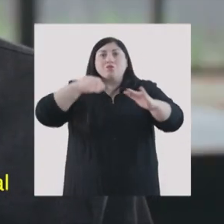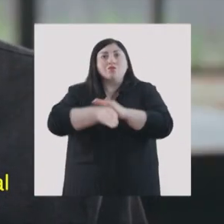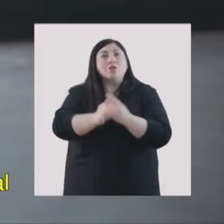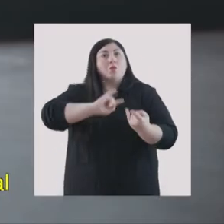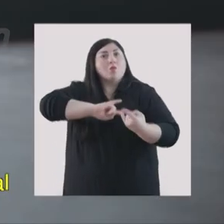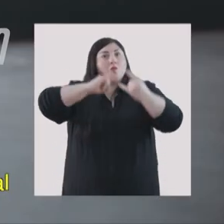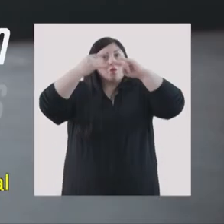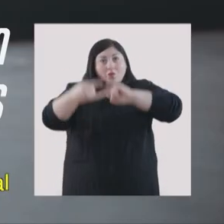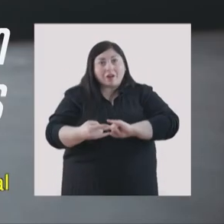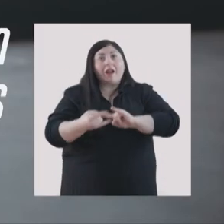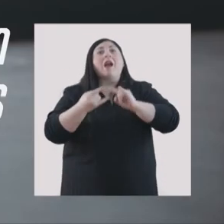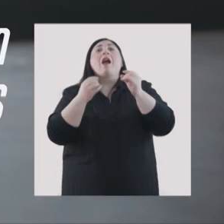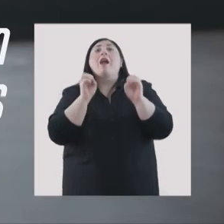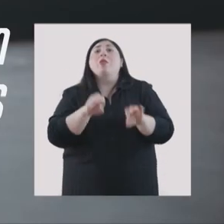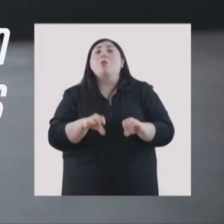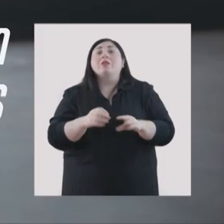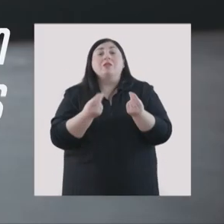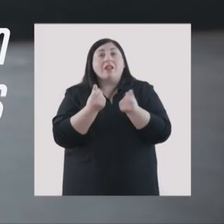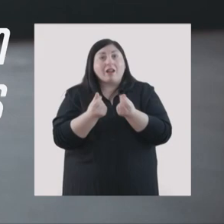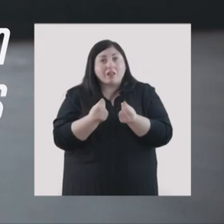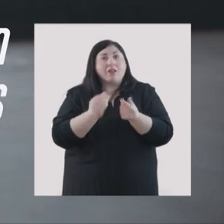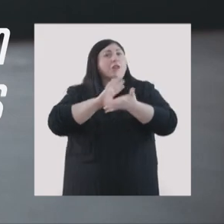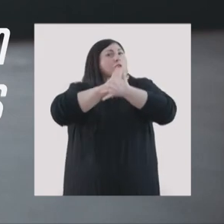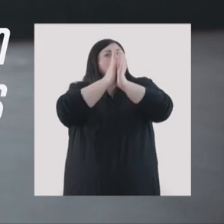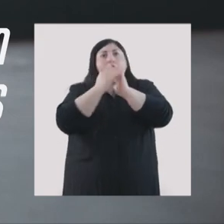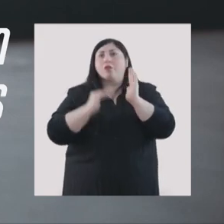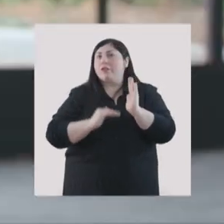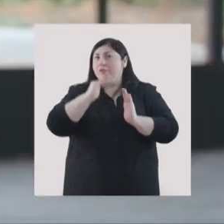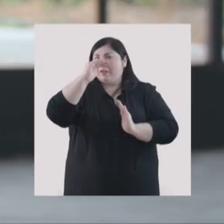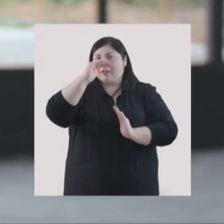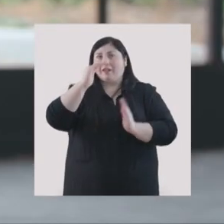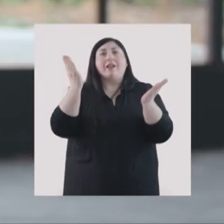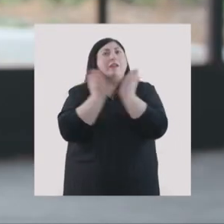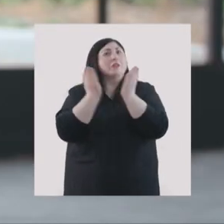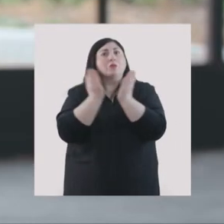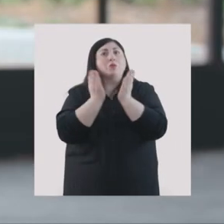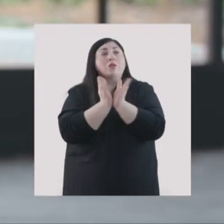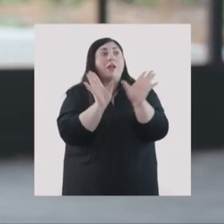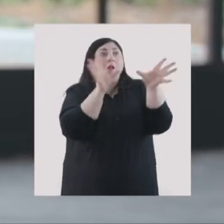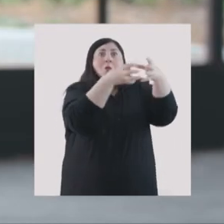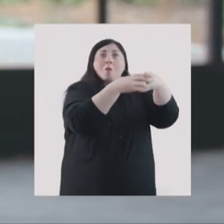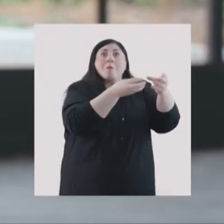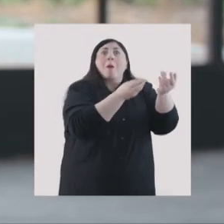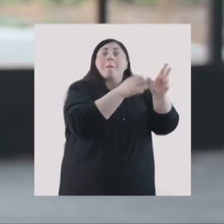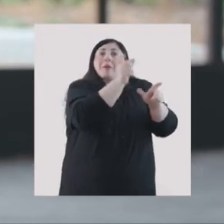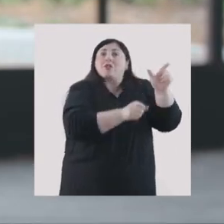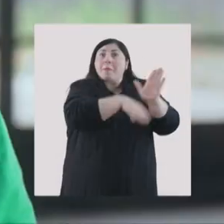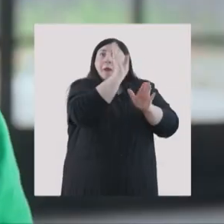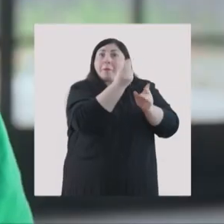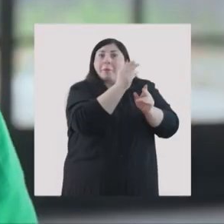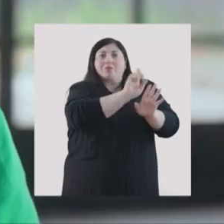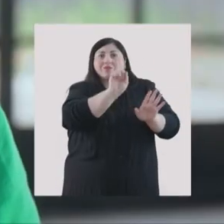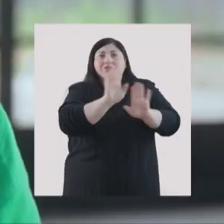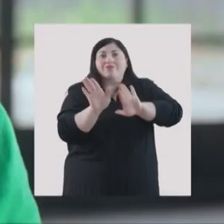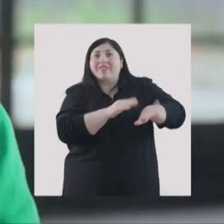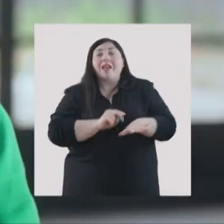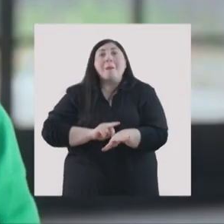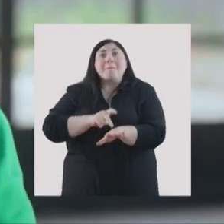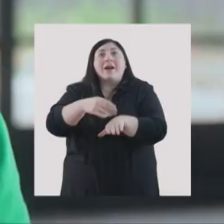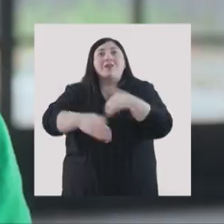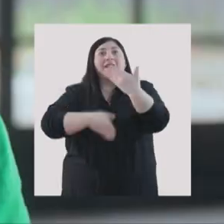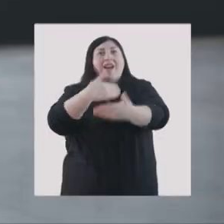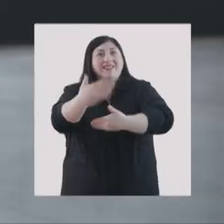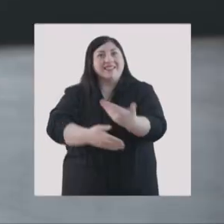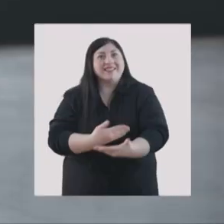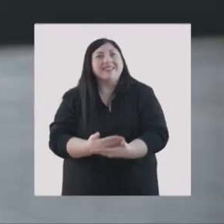asegura el acceso universal a la educación de calidad, en todos sus niveles. Estudiar dejará de ser un privilegio de las élites. Esto es un paso